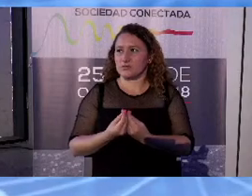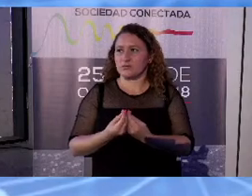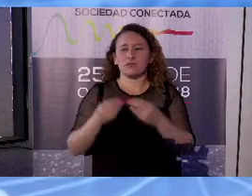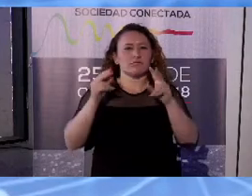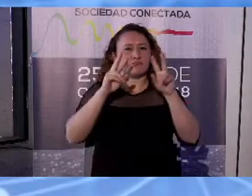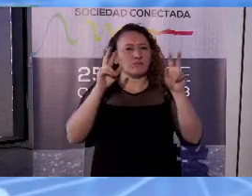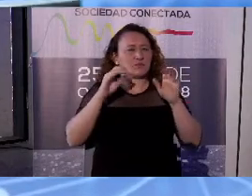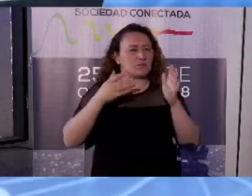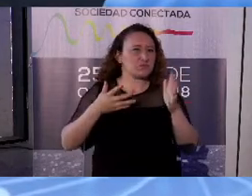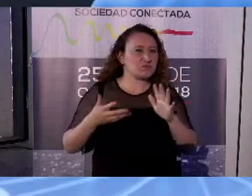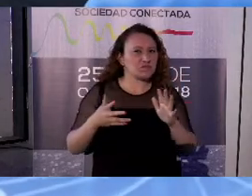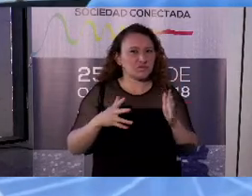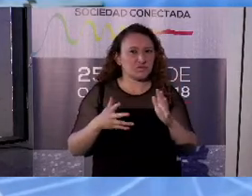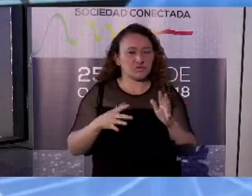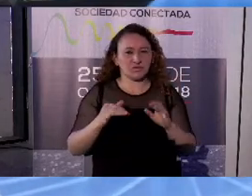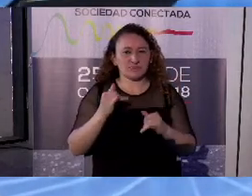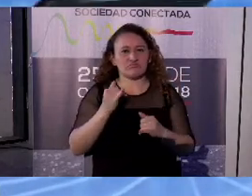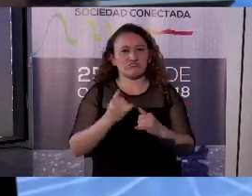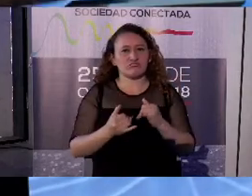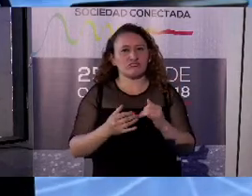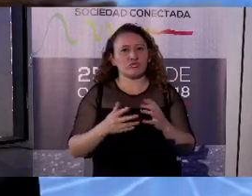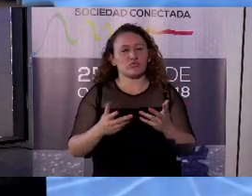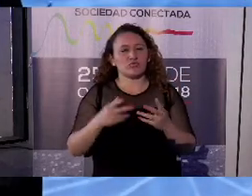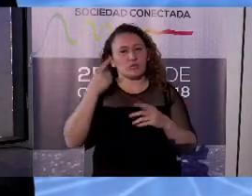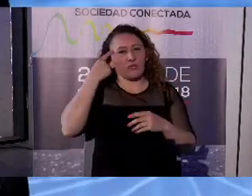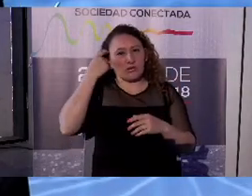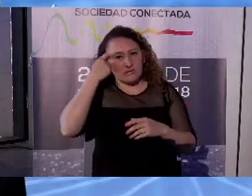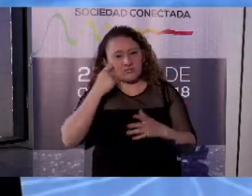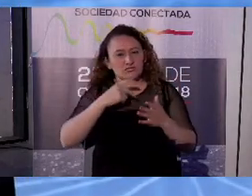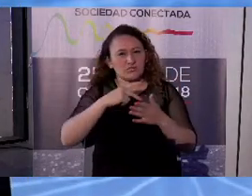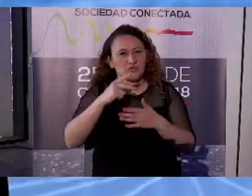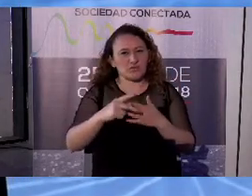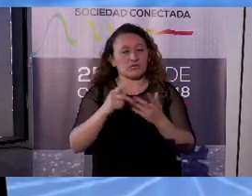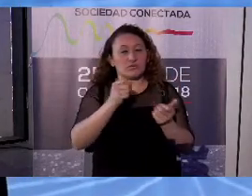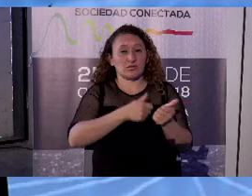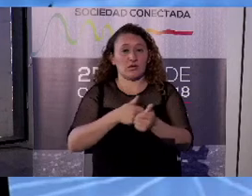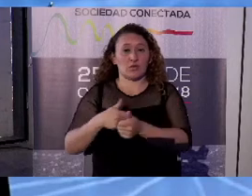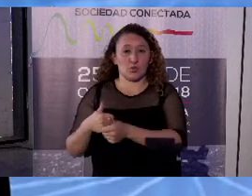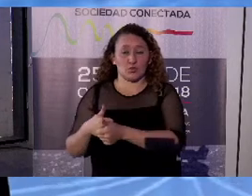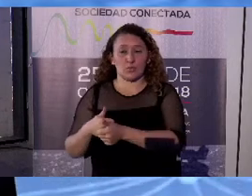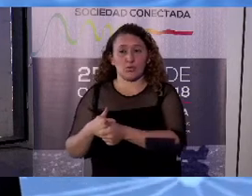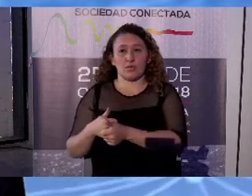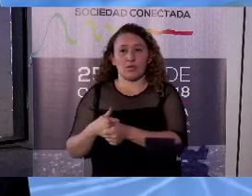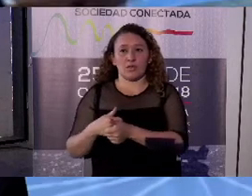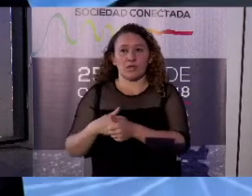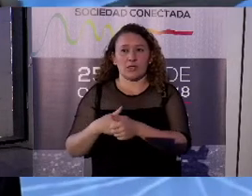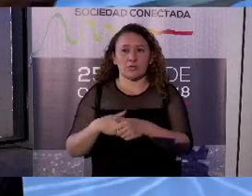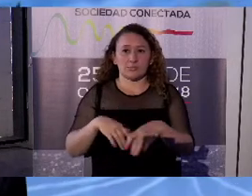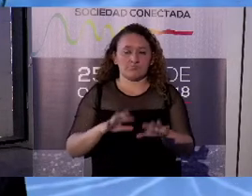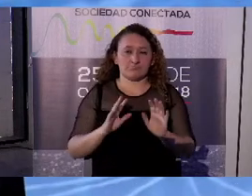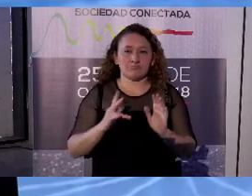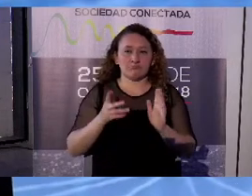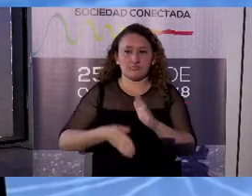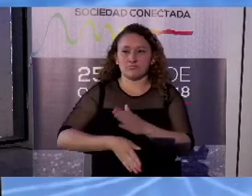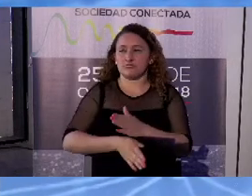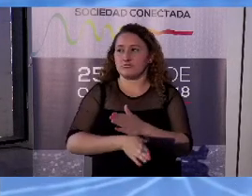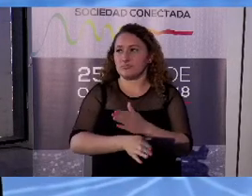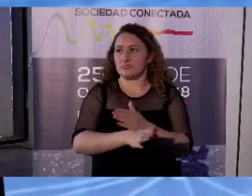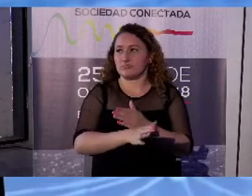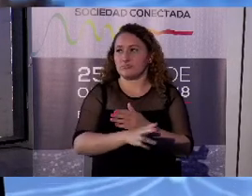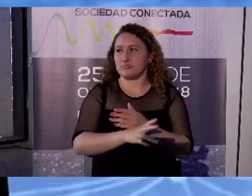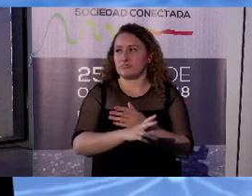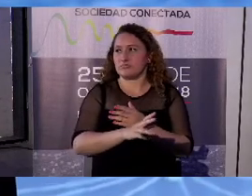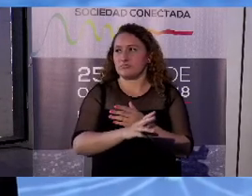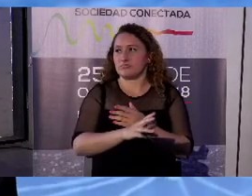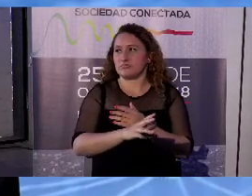tema más o menos es ir viendo Cuáles son los retos y los proyectos en cada uno de ustedes y pues pues para continuar con